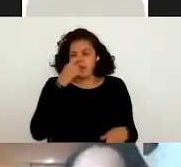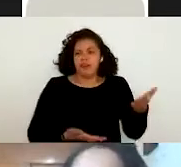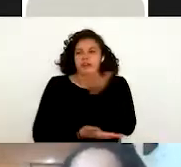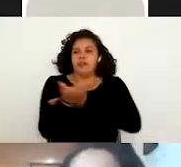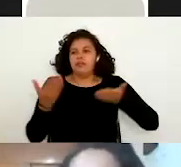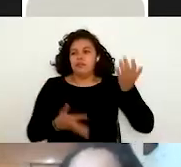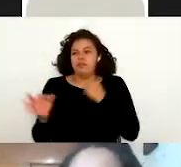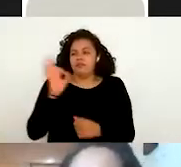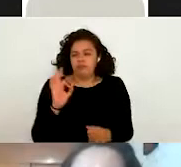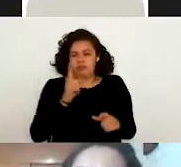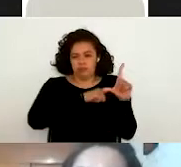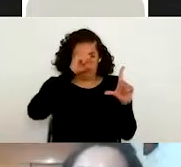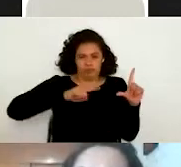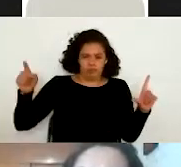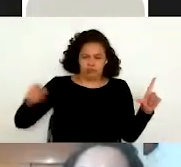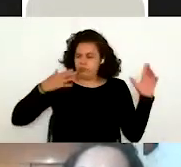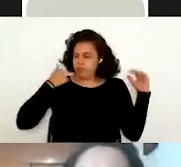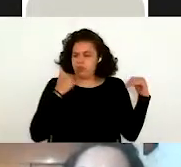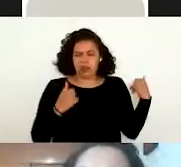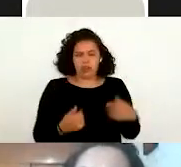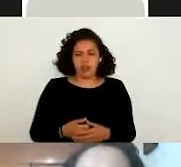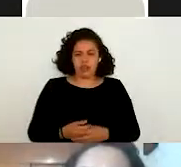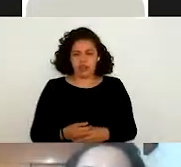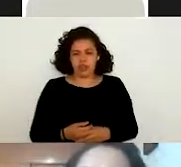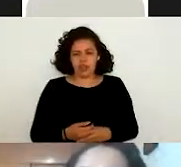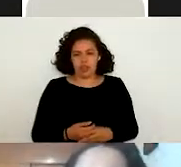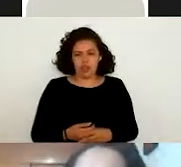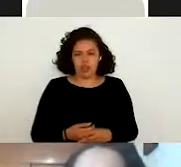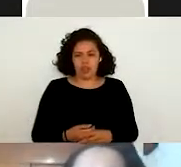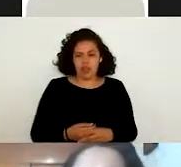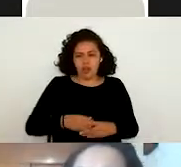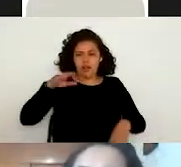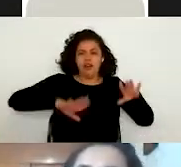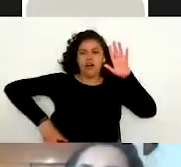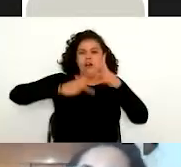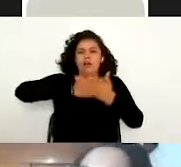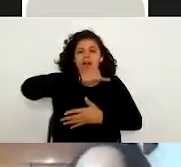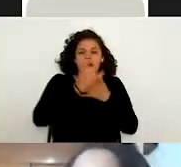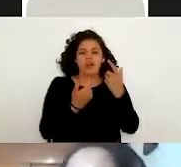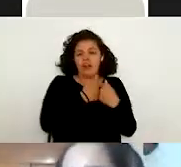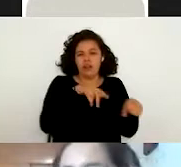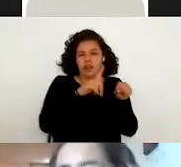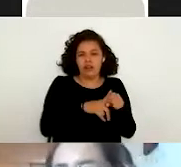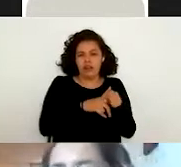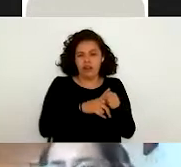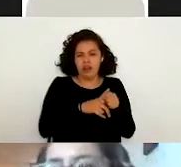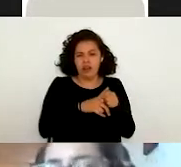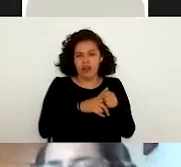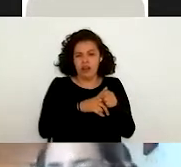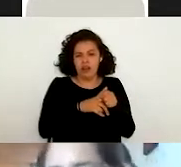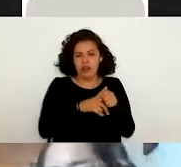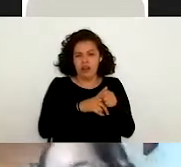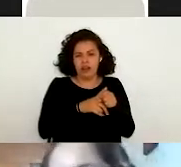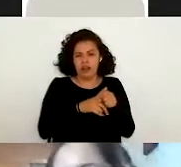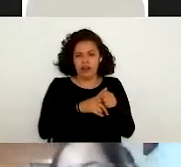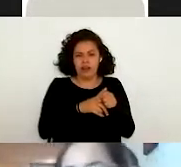no tienen estadísticas. Muchas veces cuando trabajamos proyectos sociales, hay personas, digamos, que se pueden dividir